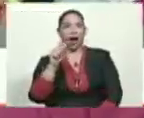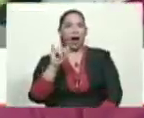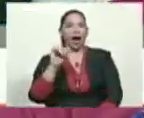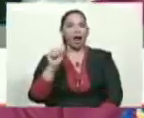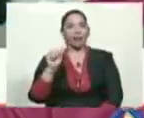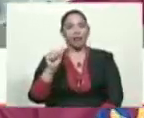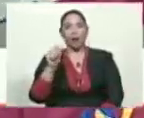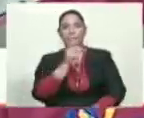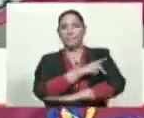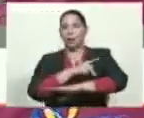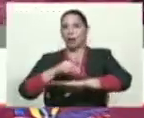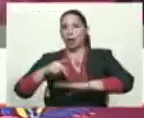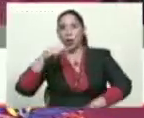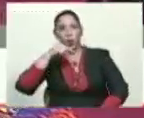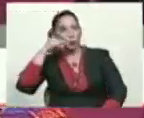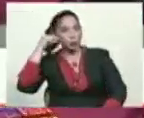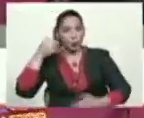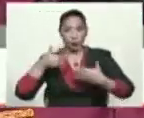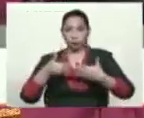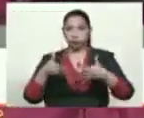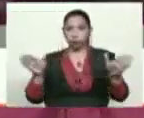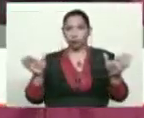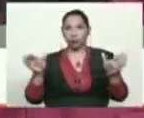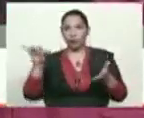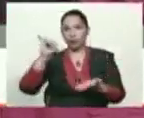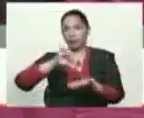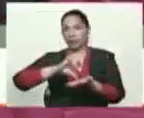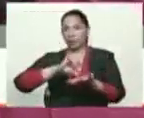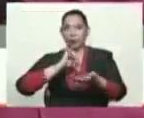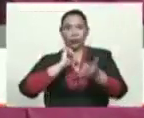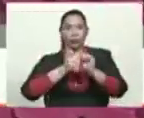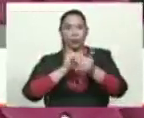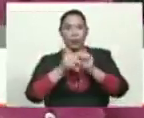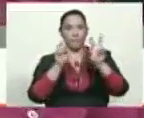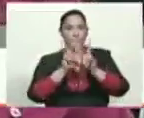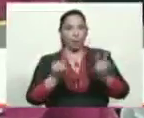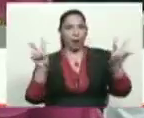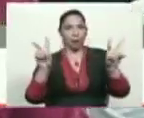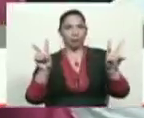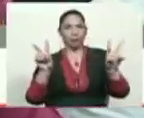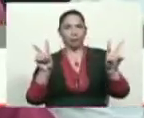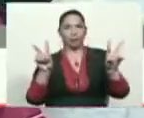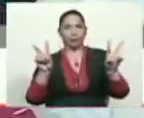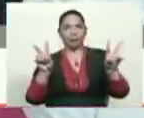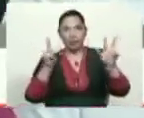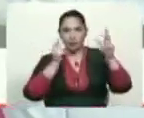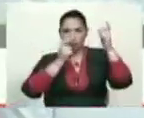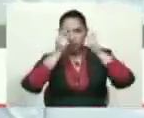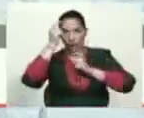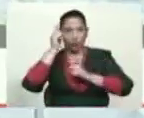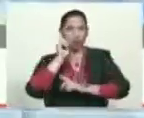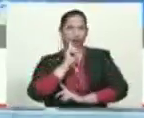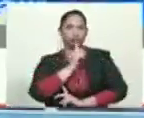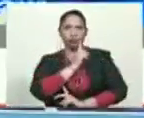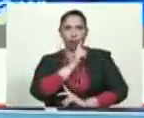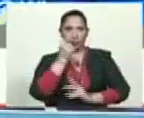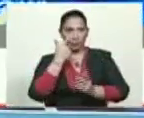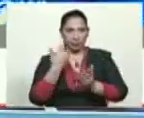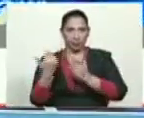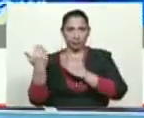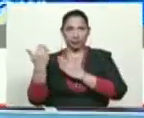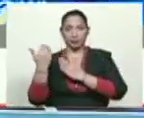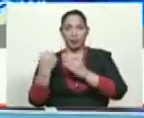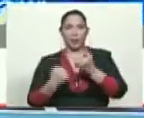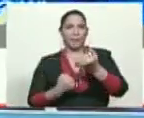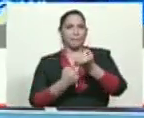caracas inaugurando este centro deportivo de paz hugo rafael chávez frías base